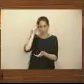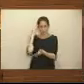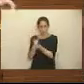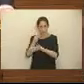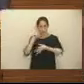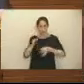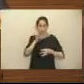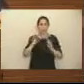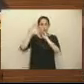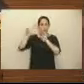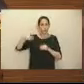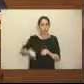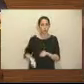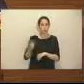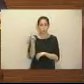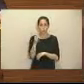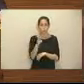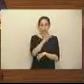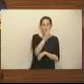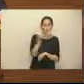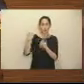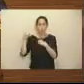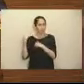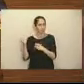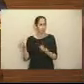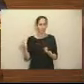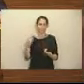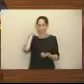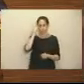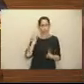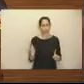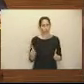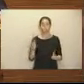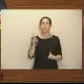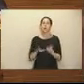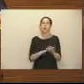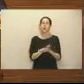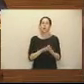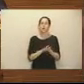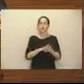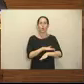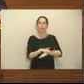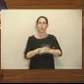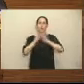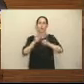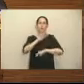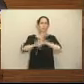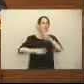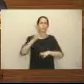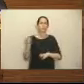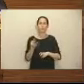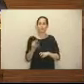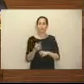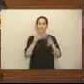por la formación profesional dual. Se refirió también a que su Gobierno acometerá de forma inmediata una notable supresión de